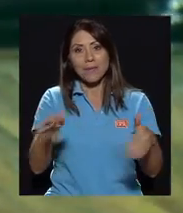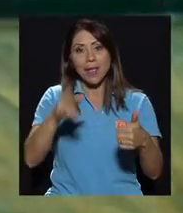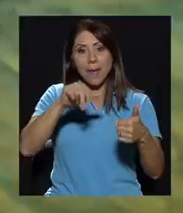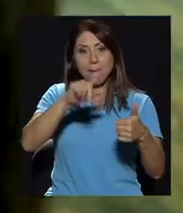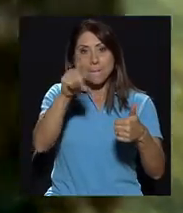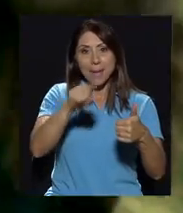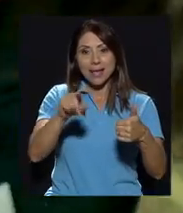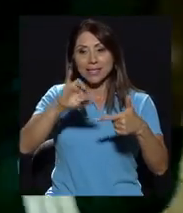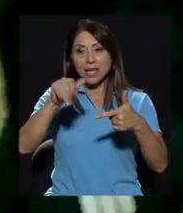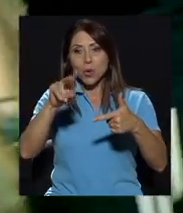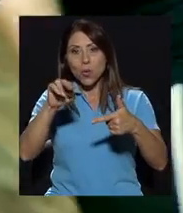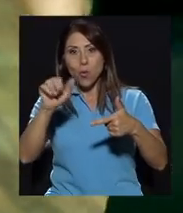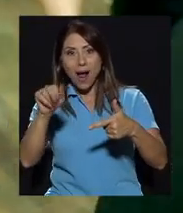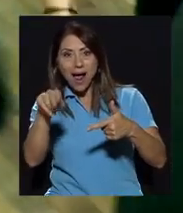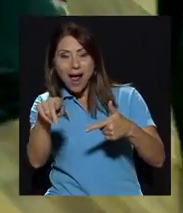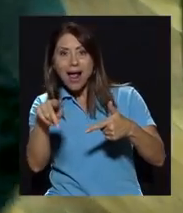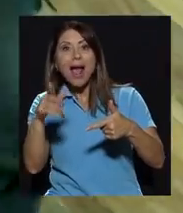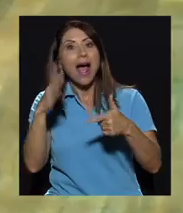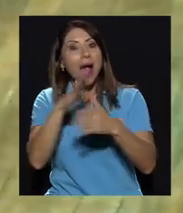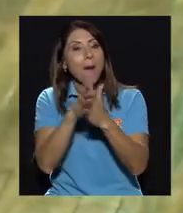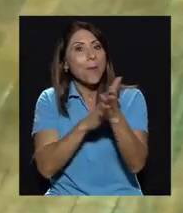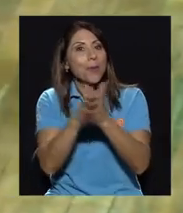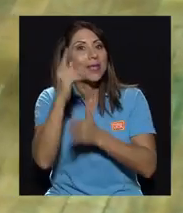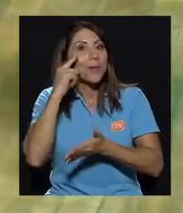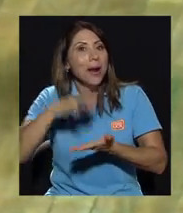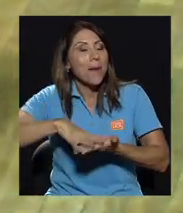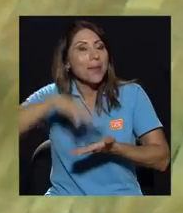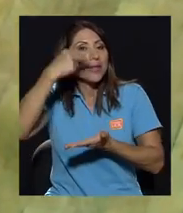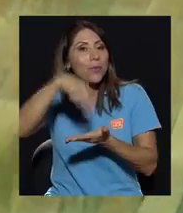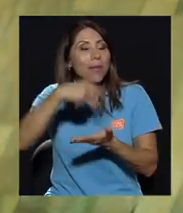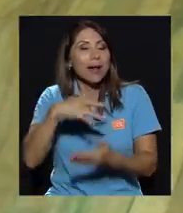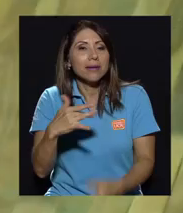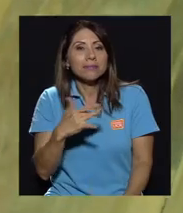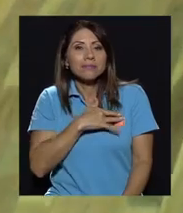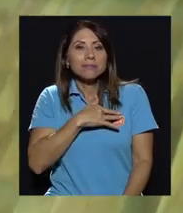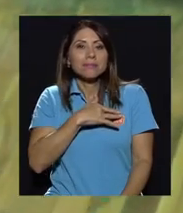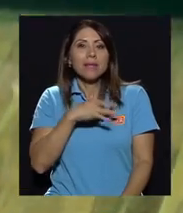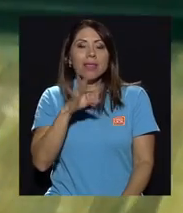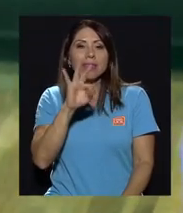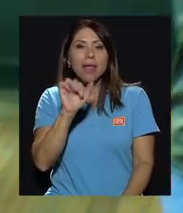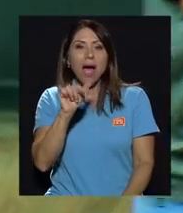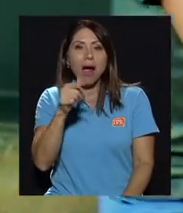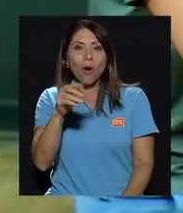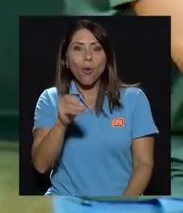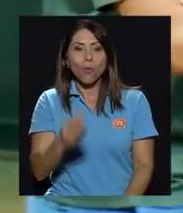Juan aprovecharon la oportunidad para aprender uno de los bailes más apasionantes, el tango.